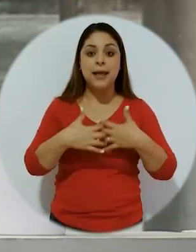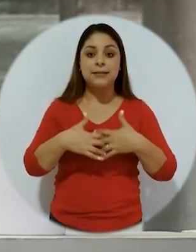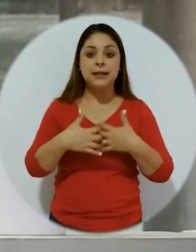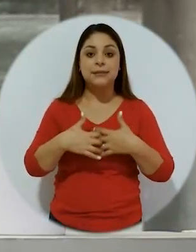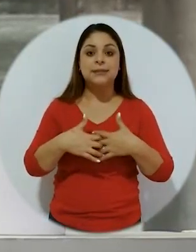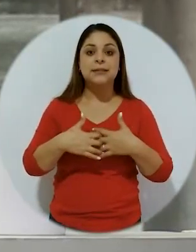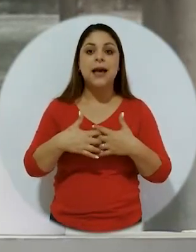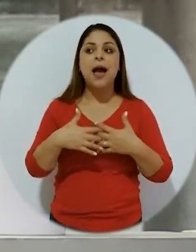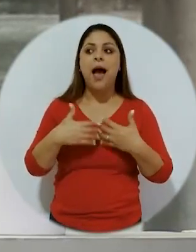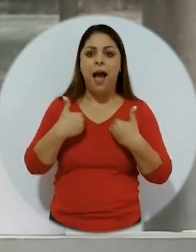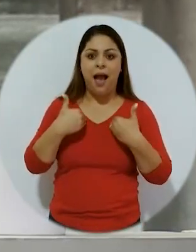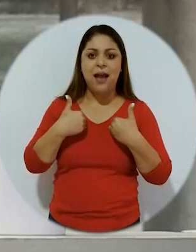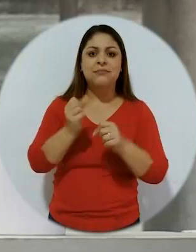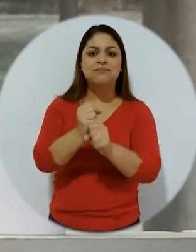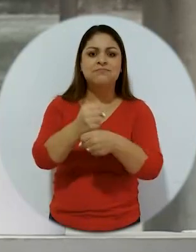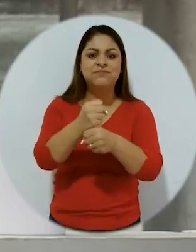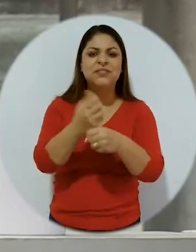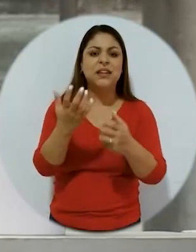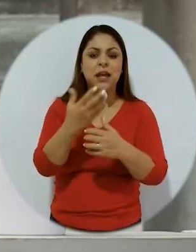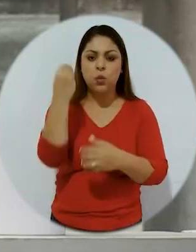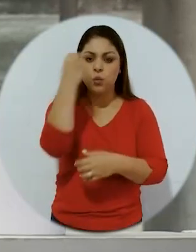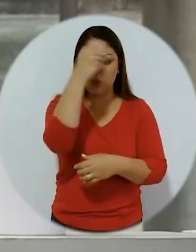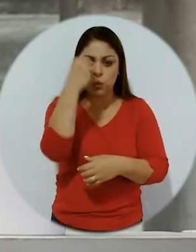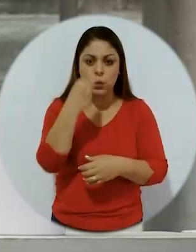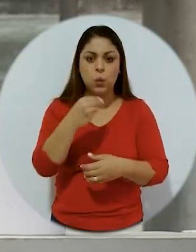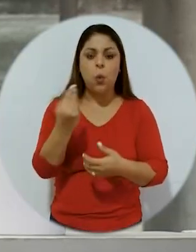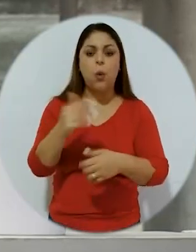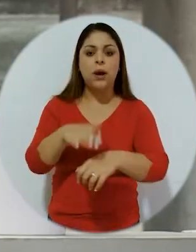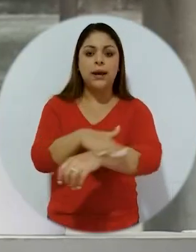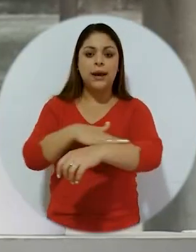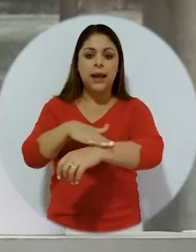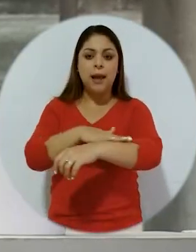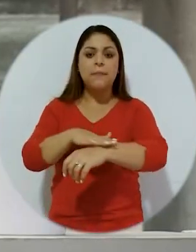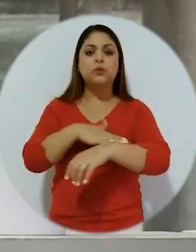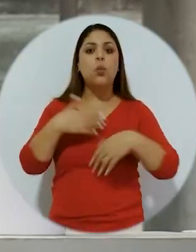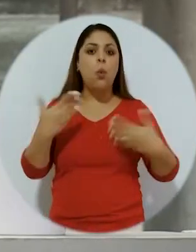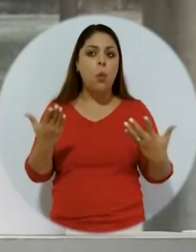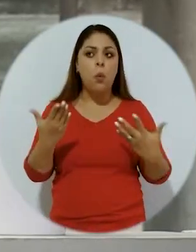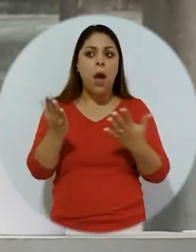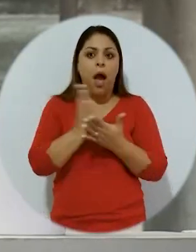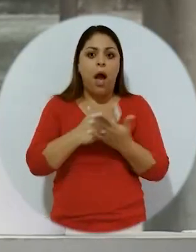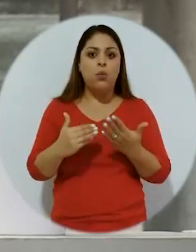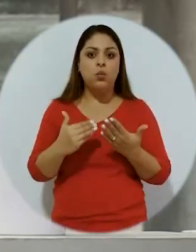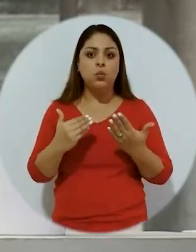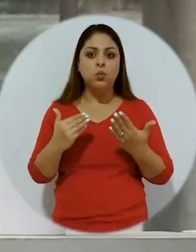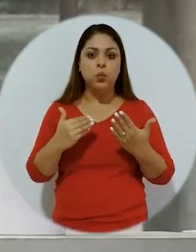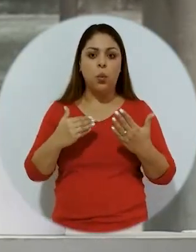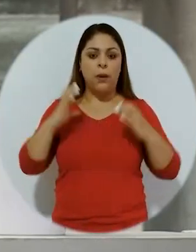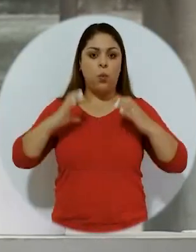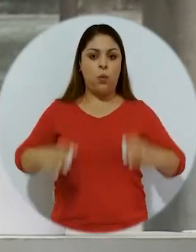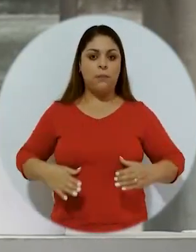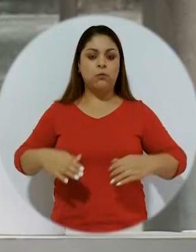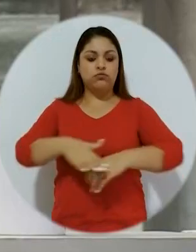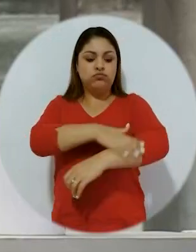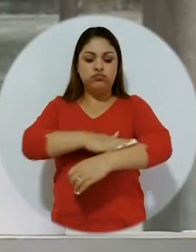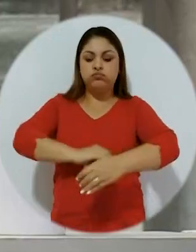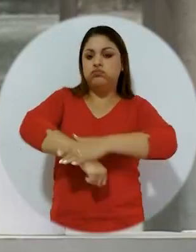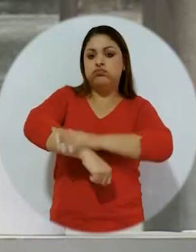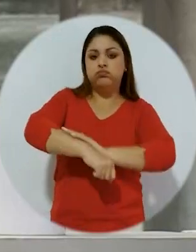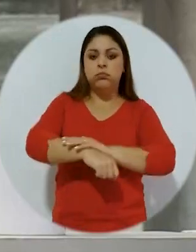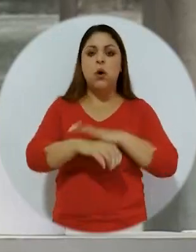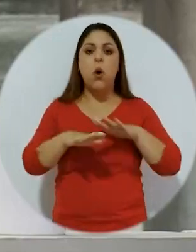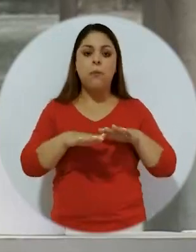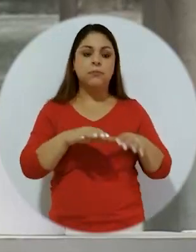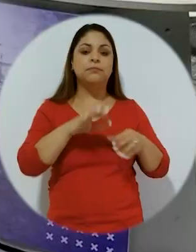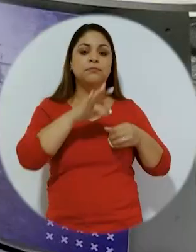desarrollando cosméticos o cremas o algunos productos que son dermatológicos a partir de ciertos residuos de